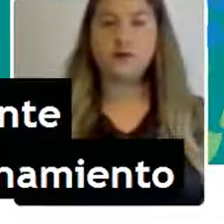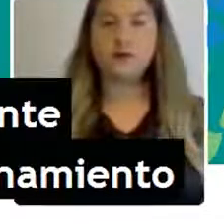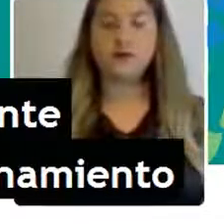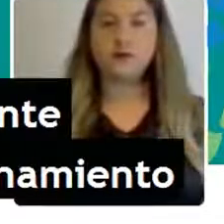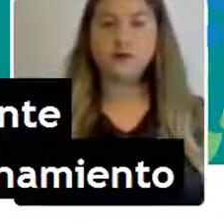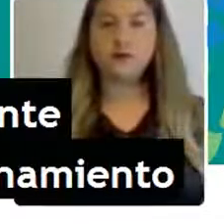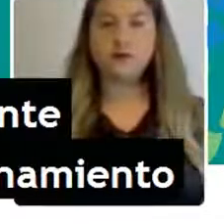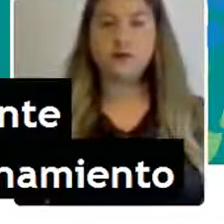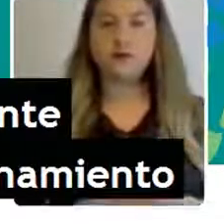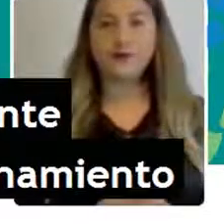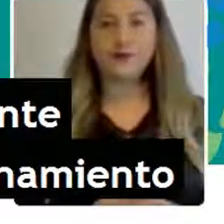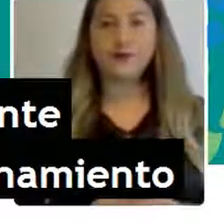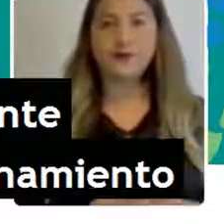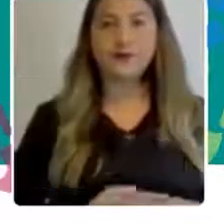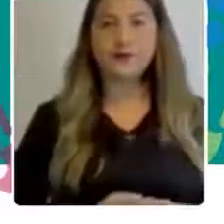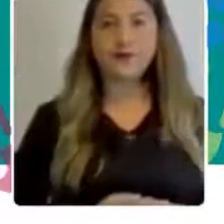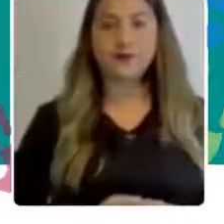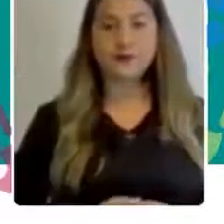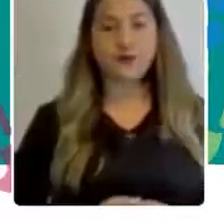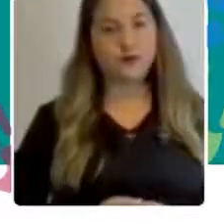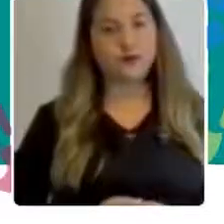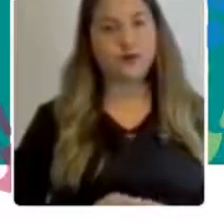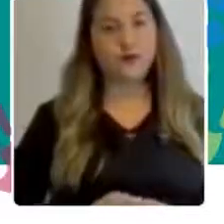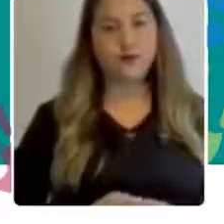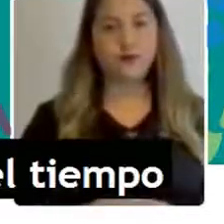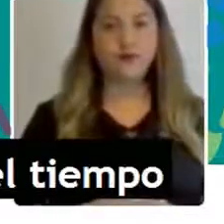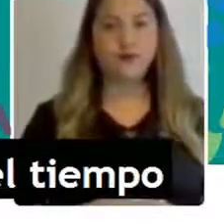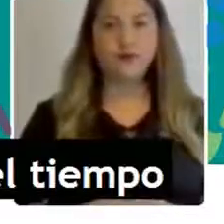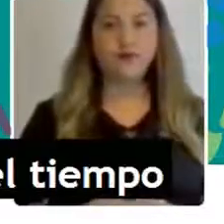como traumatismo, envenenamiento, han ido